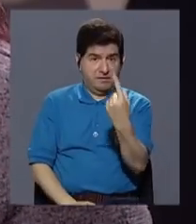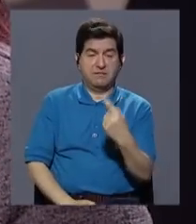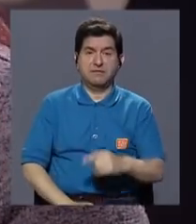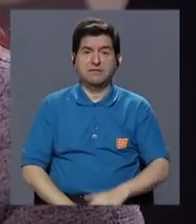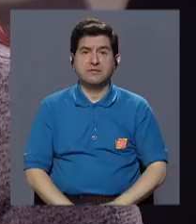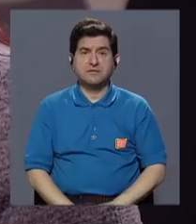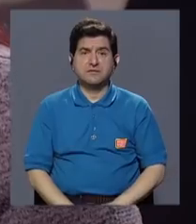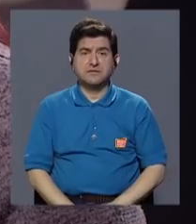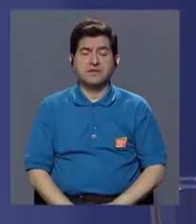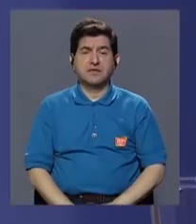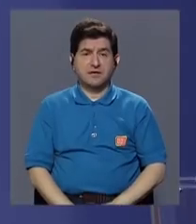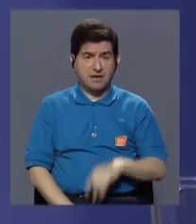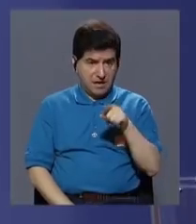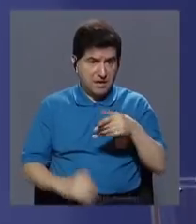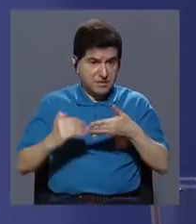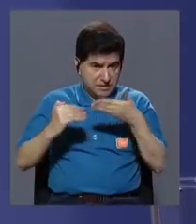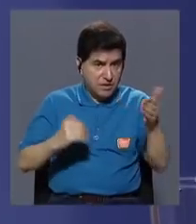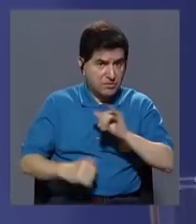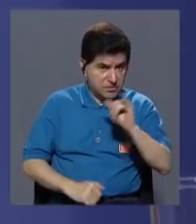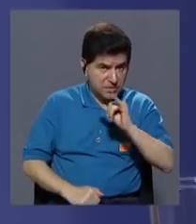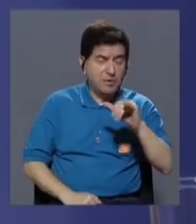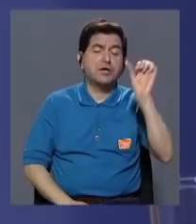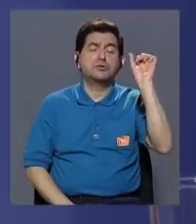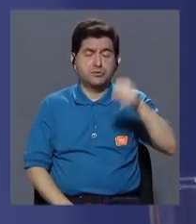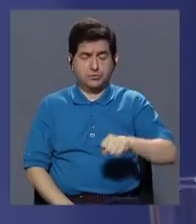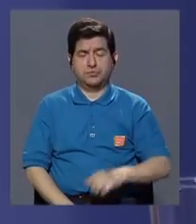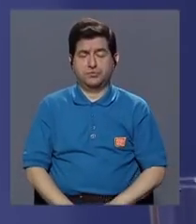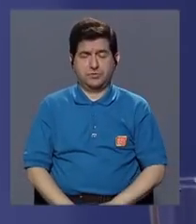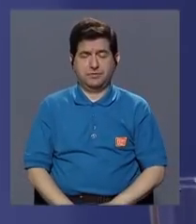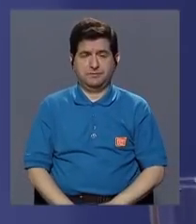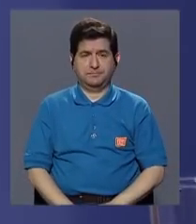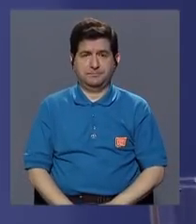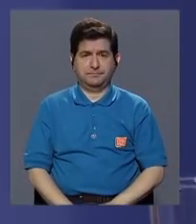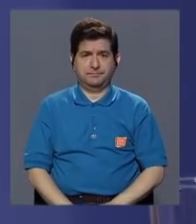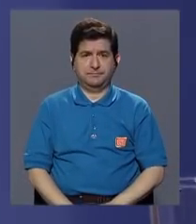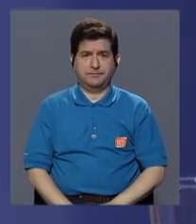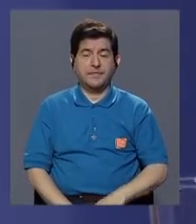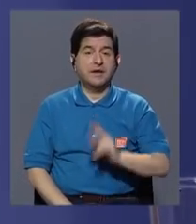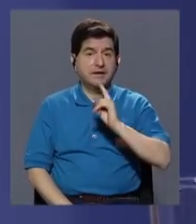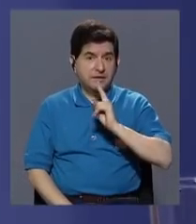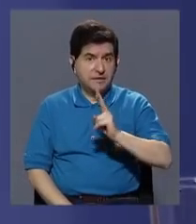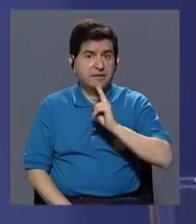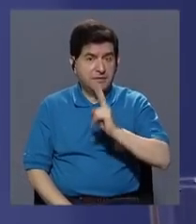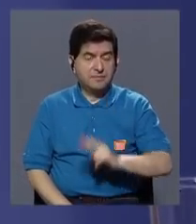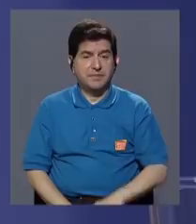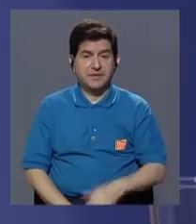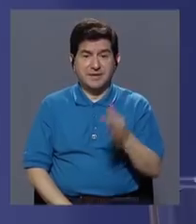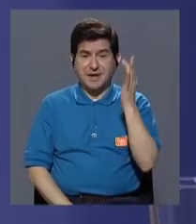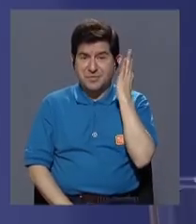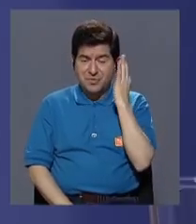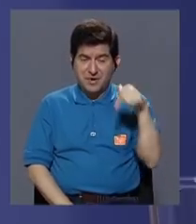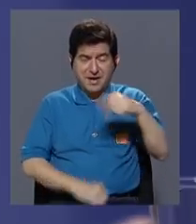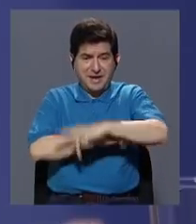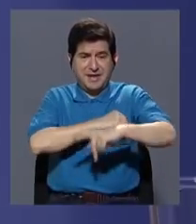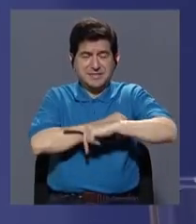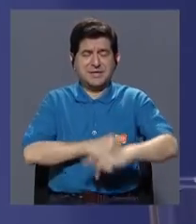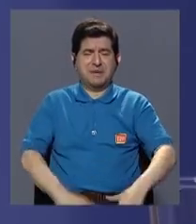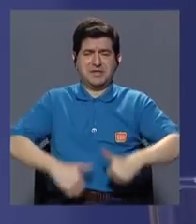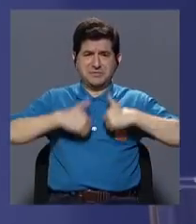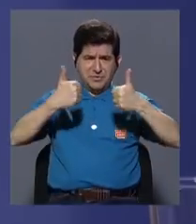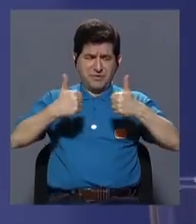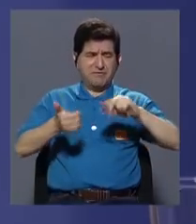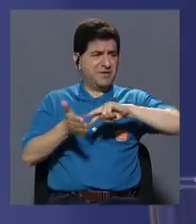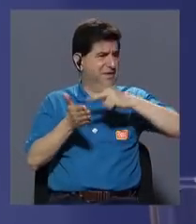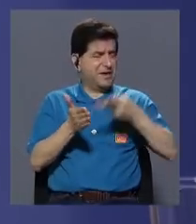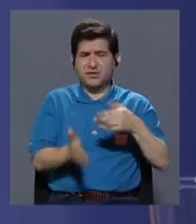te dicen bueno que tienen ese elemento en común sí que tienen el elemento en común que realmente ser mujer en el país más pura